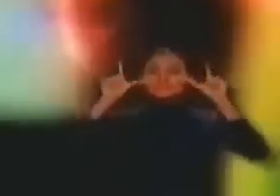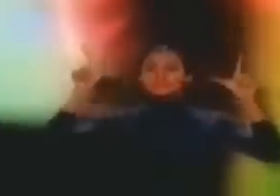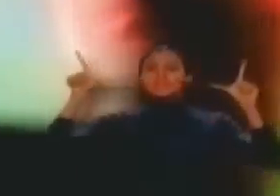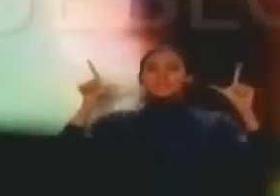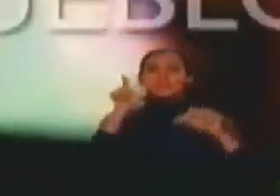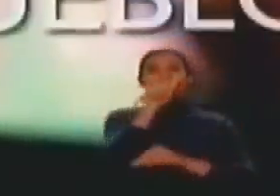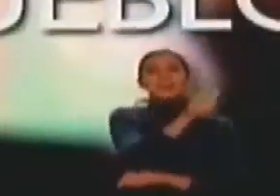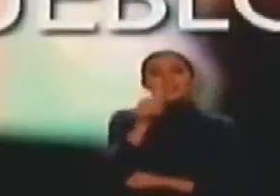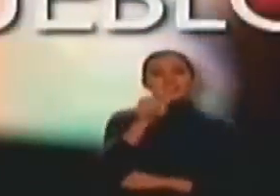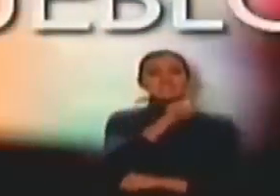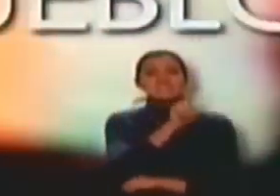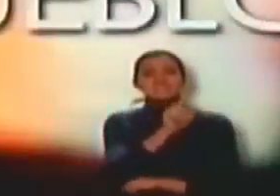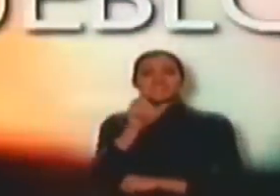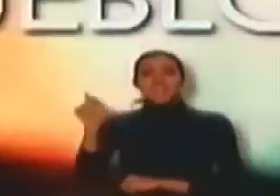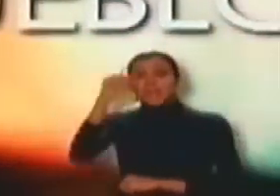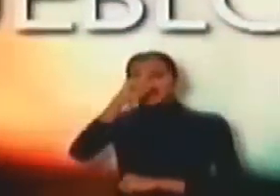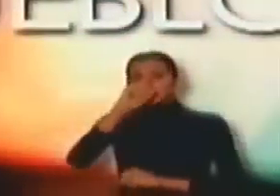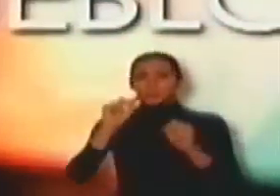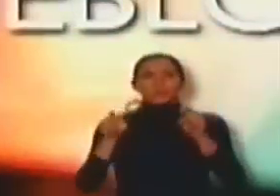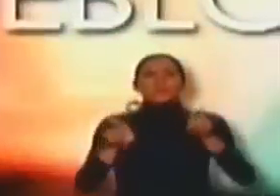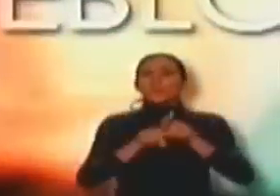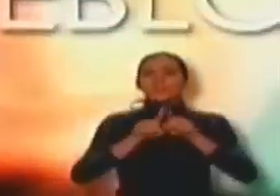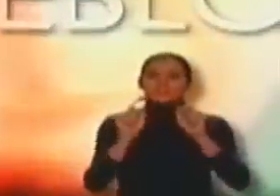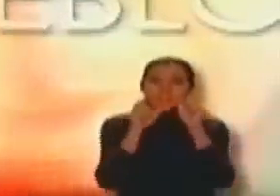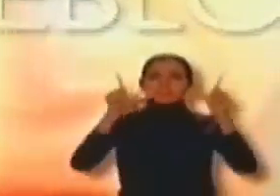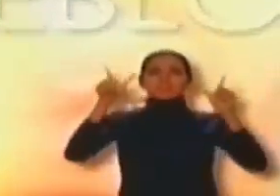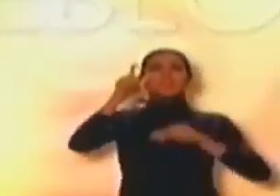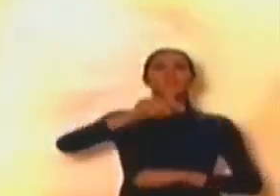100 años, cuando despierta el pueblo.